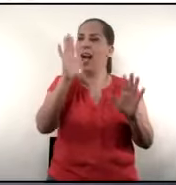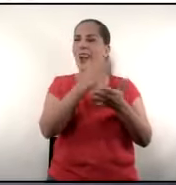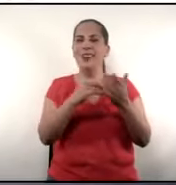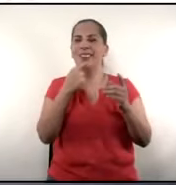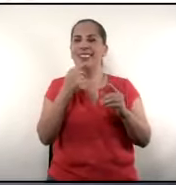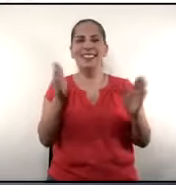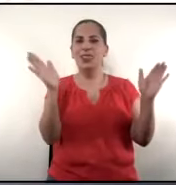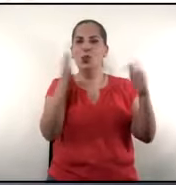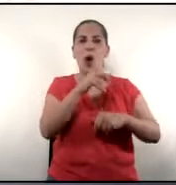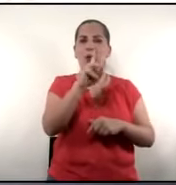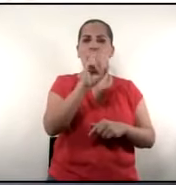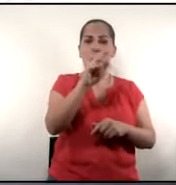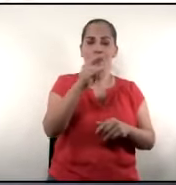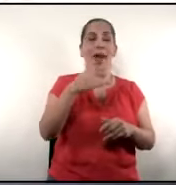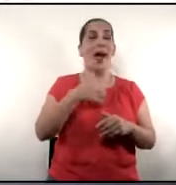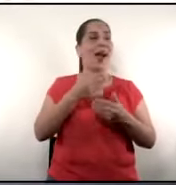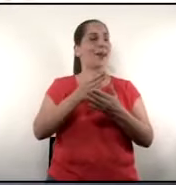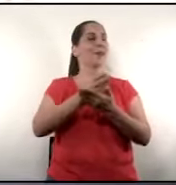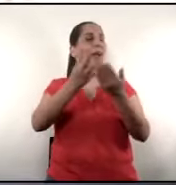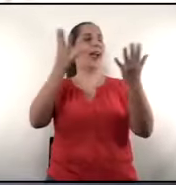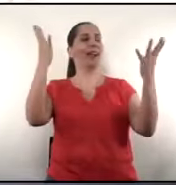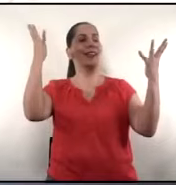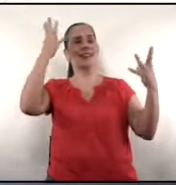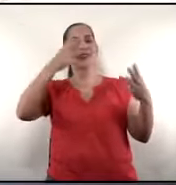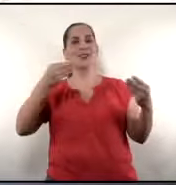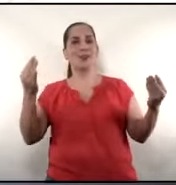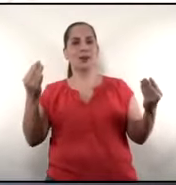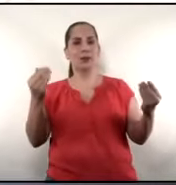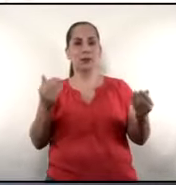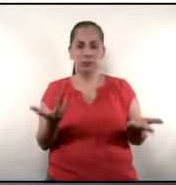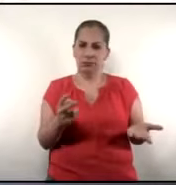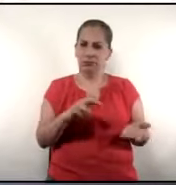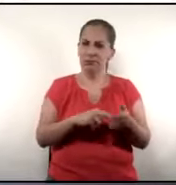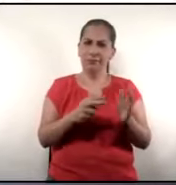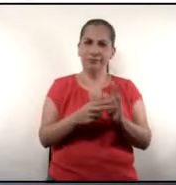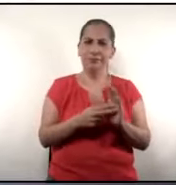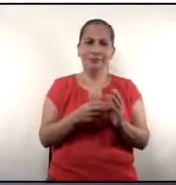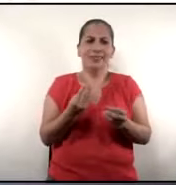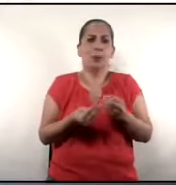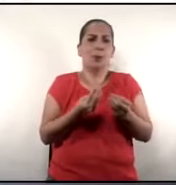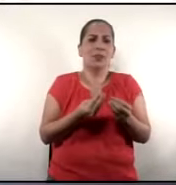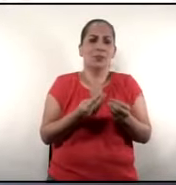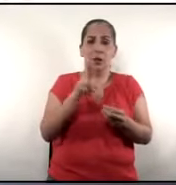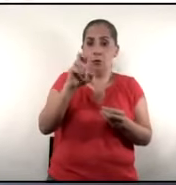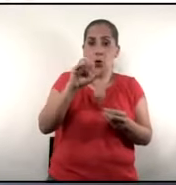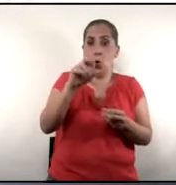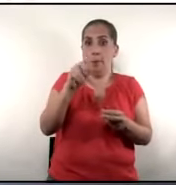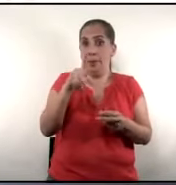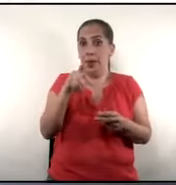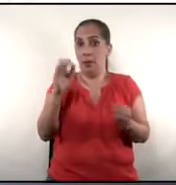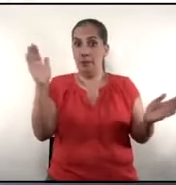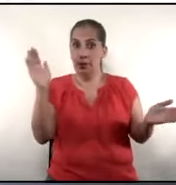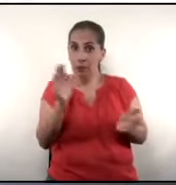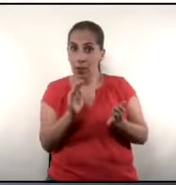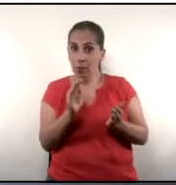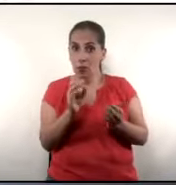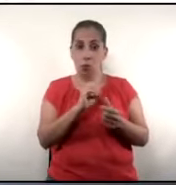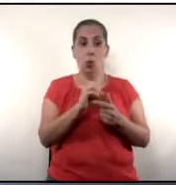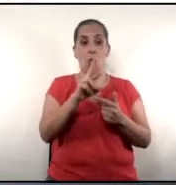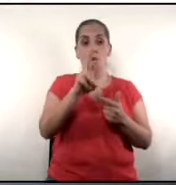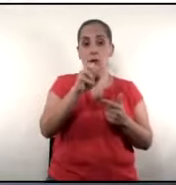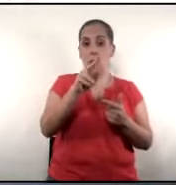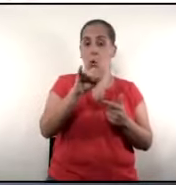algunos. ¿Qué es el camino si es hacerlo más pequeño, si es ponerlo a funcionar como